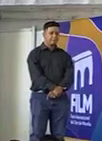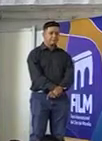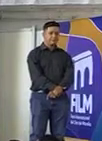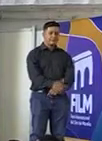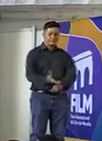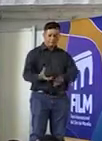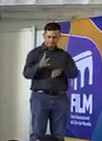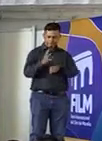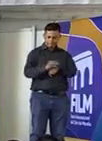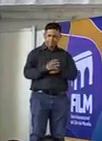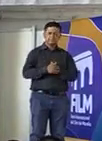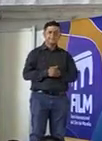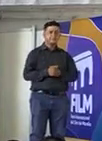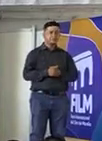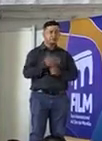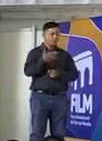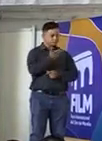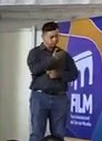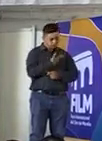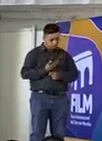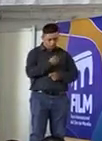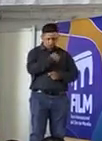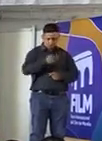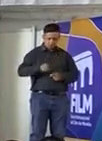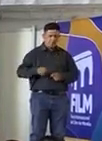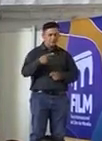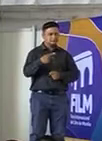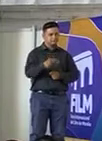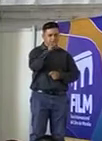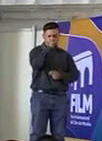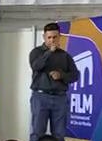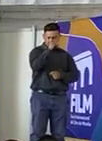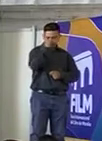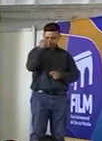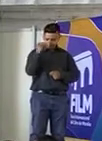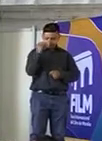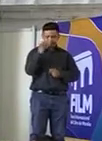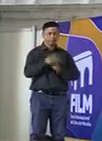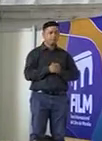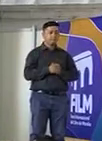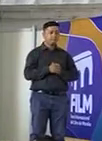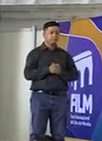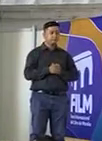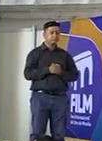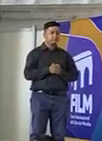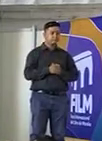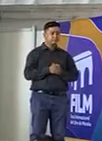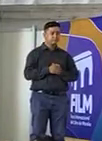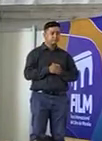Con su permiso, presidente municipal Alfonso Martínez Alcázar,